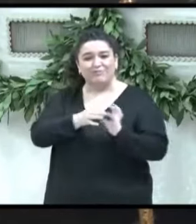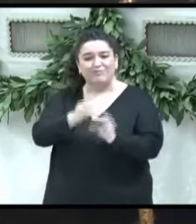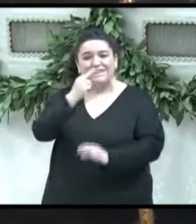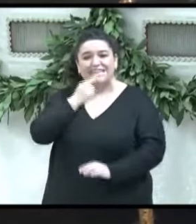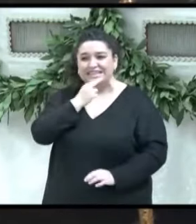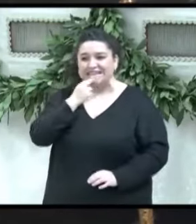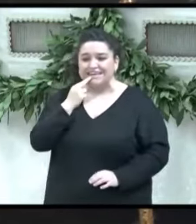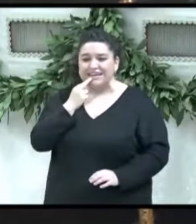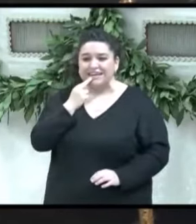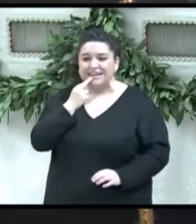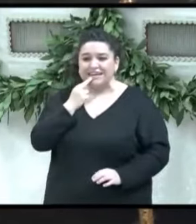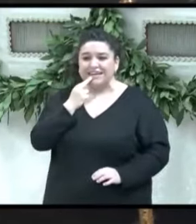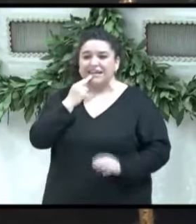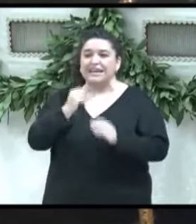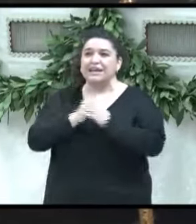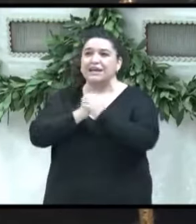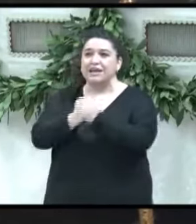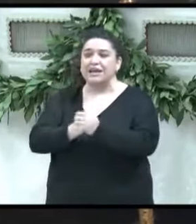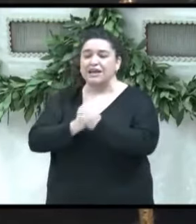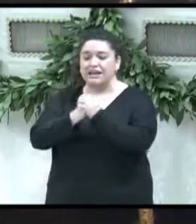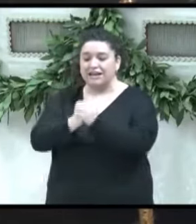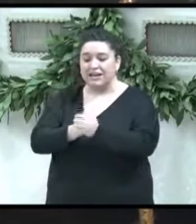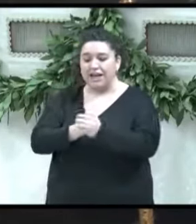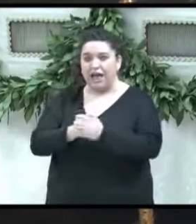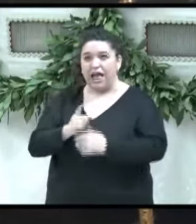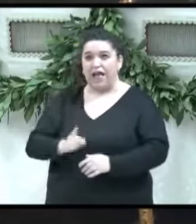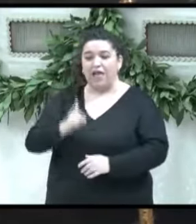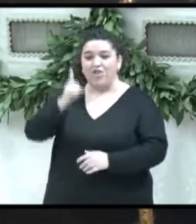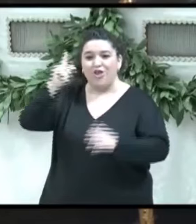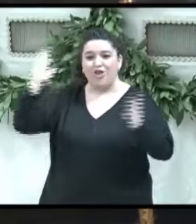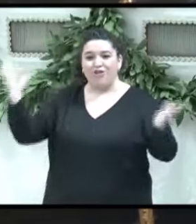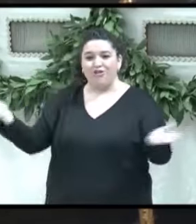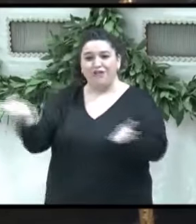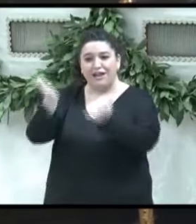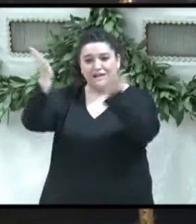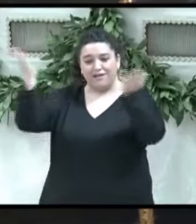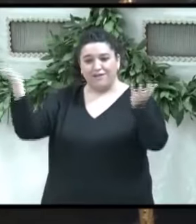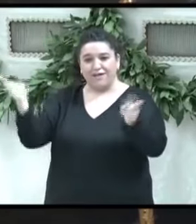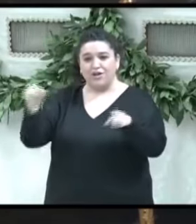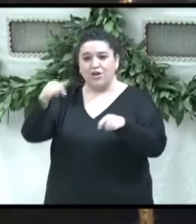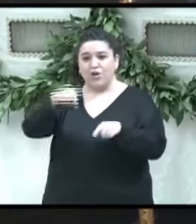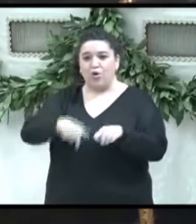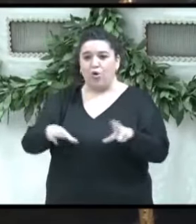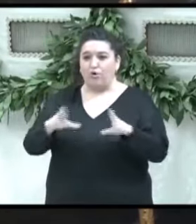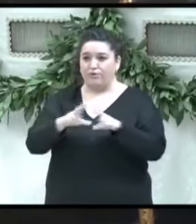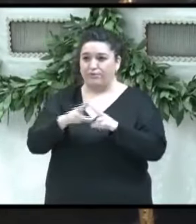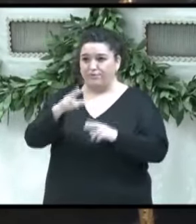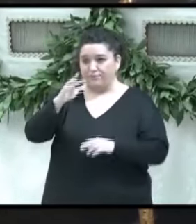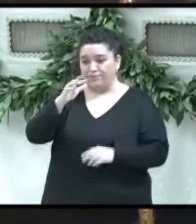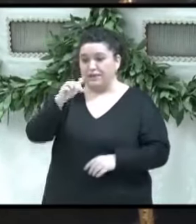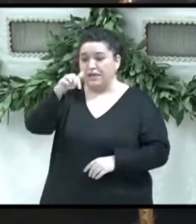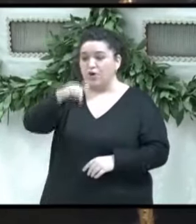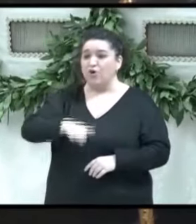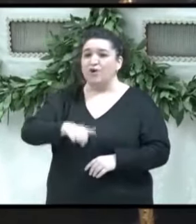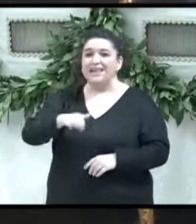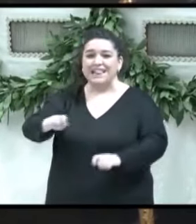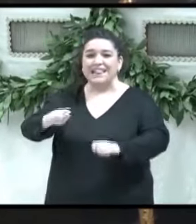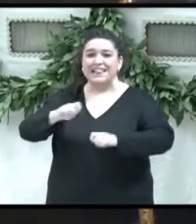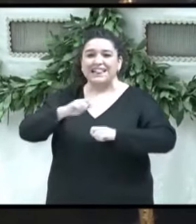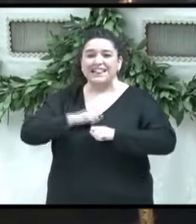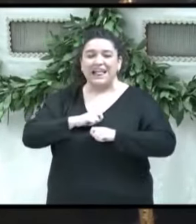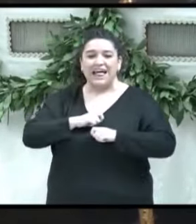cristiana el culto a Dios de alabanza como estamos ahora en la Eucaristía debe llevarnos a la